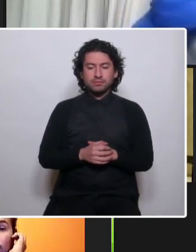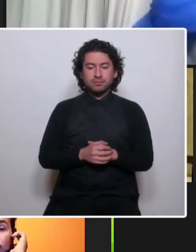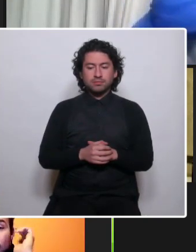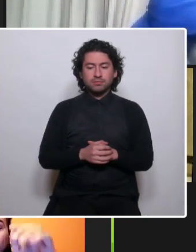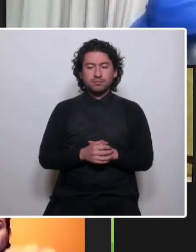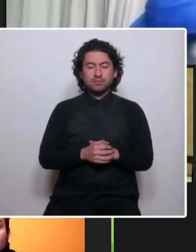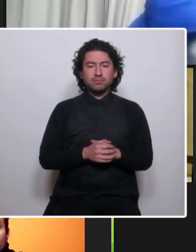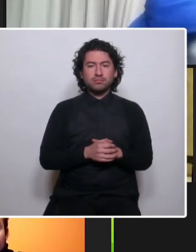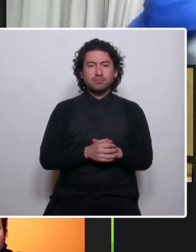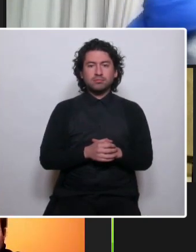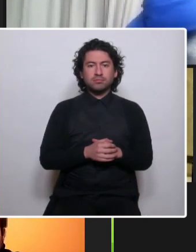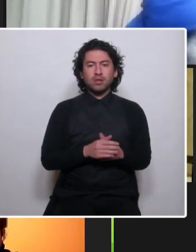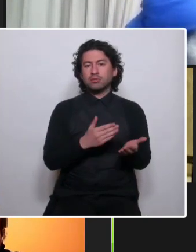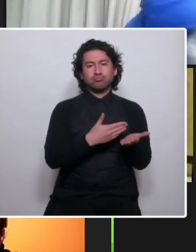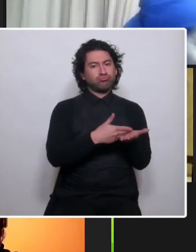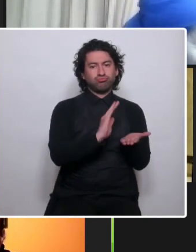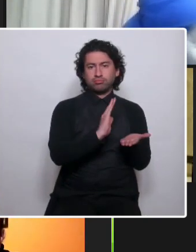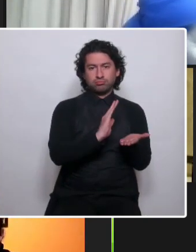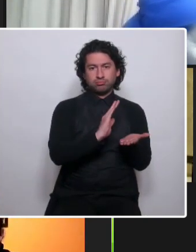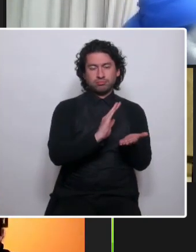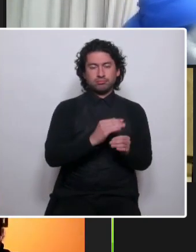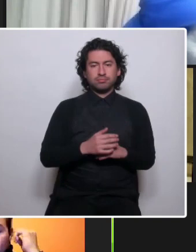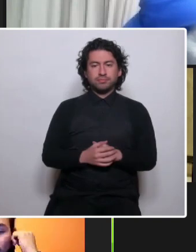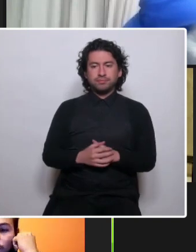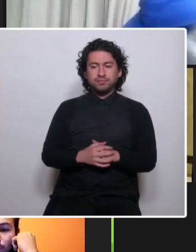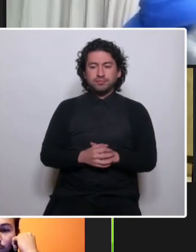Rechazo, señor secretario.